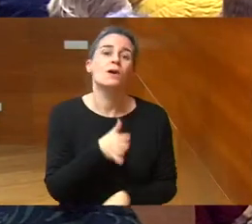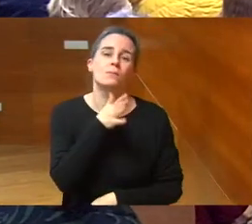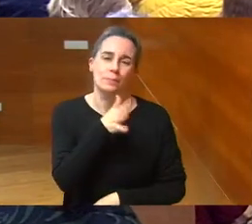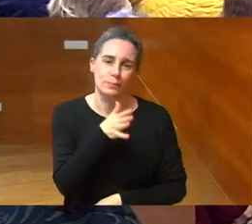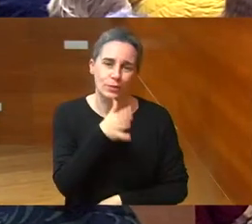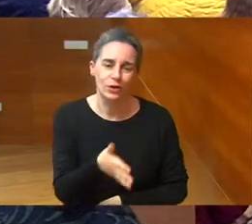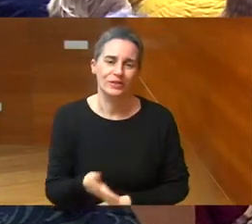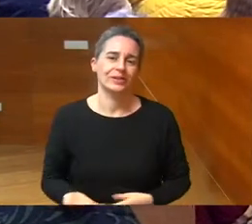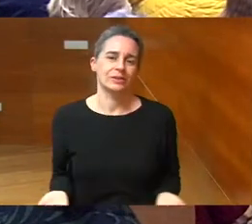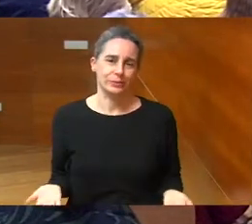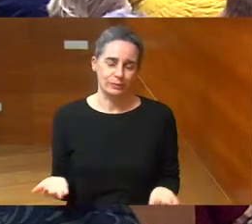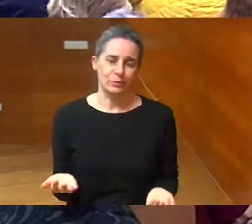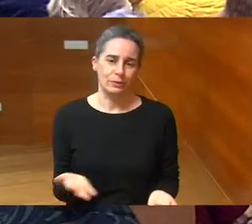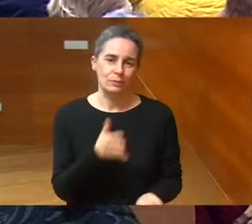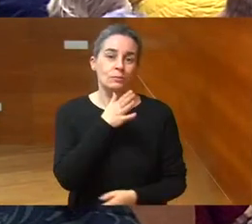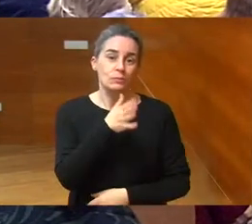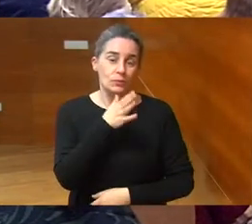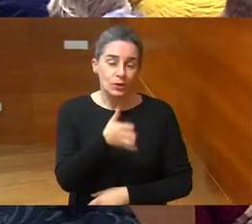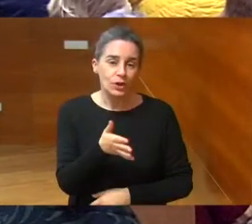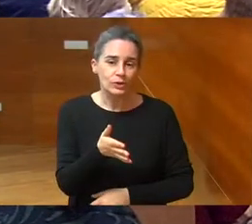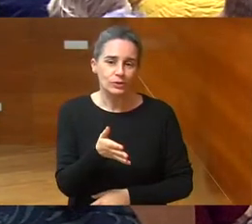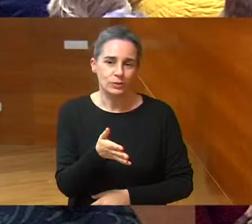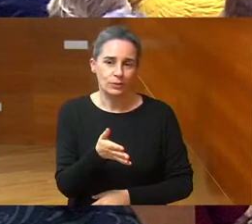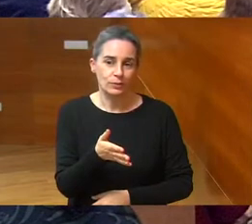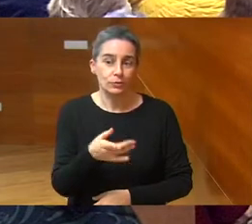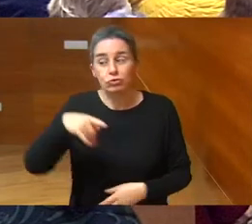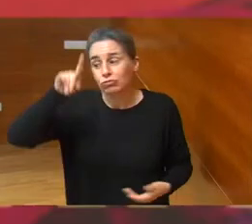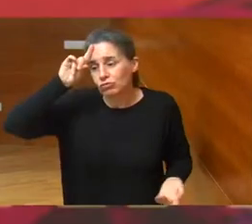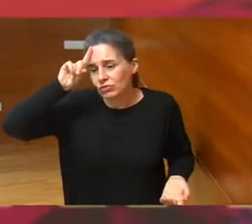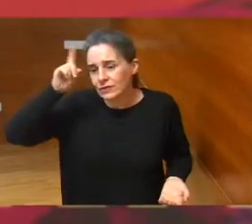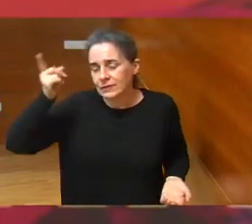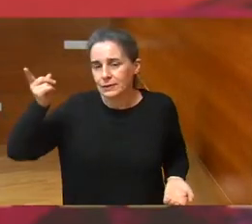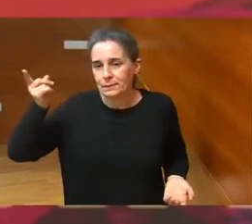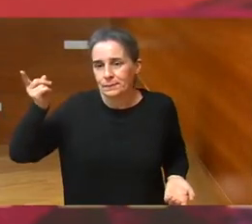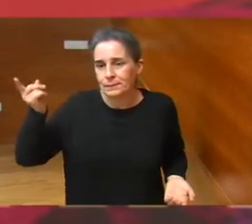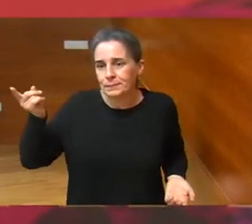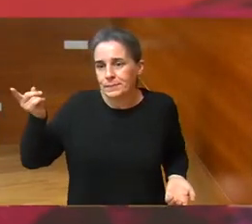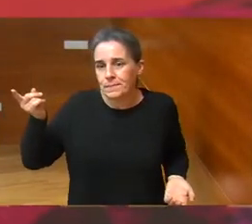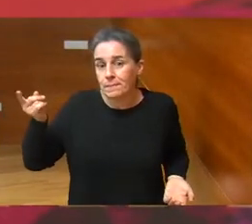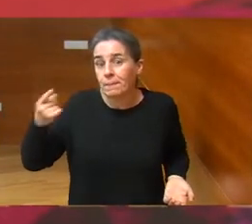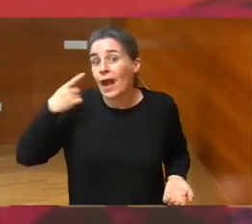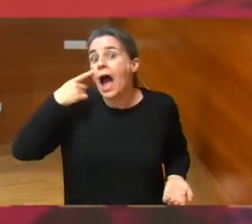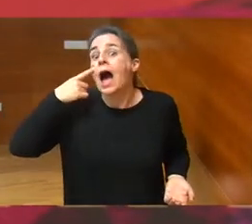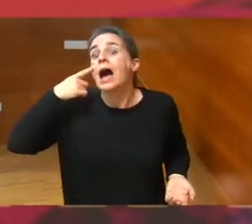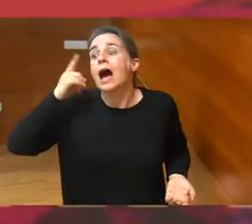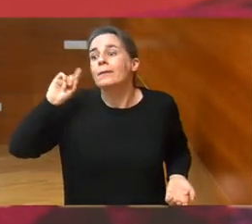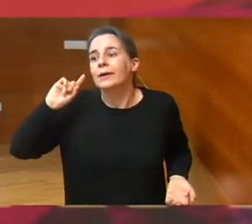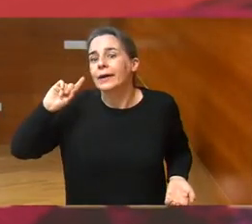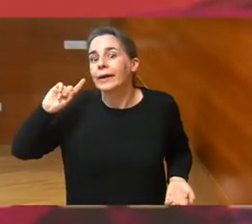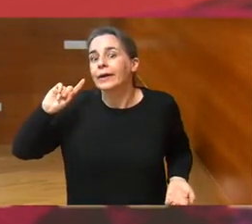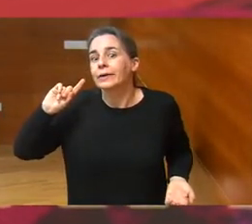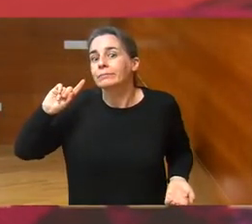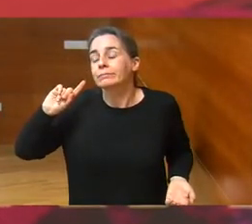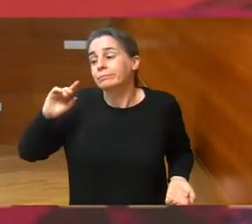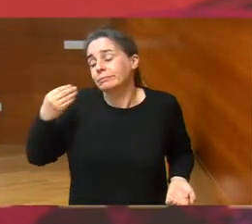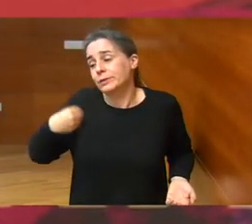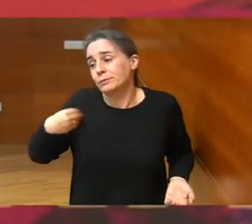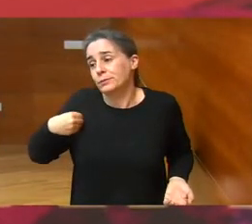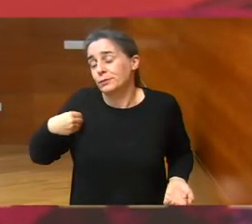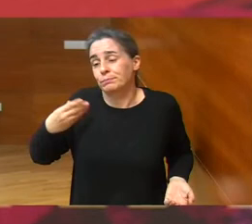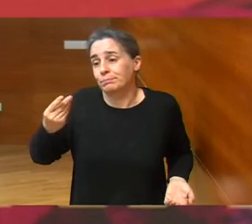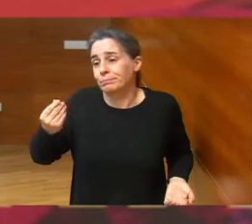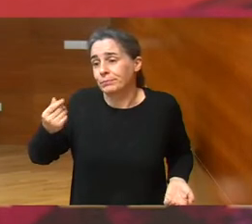se ha pues no no sé pero bueno a ver si aparece si